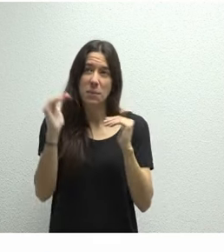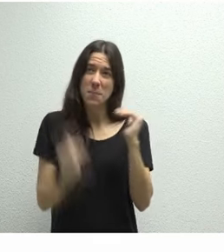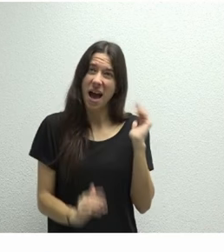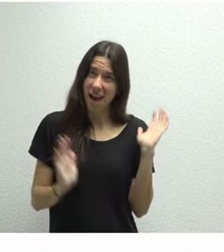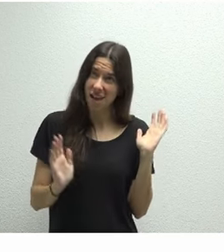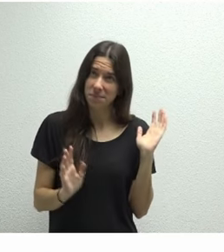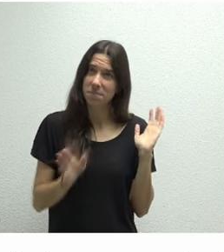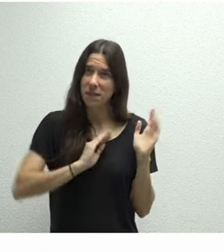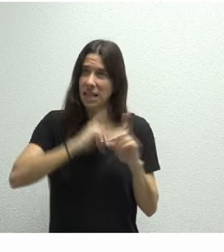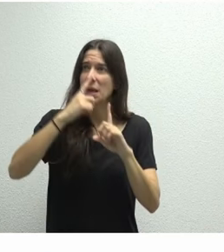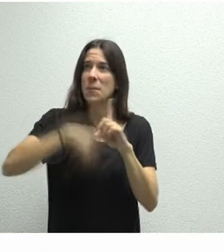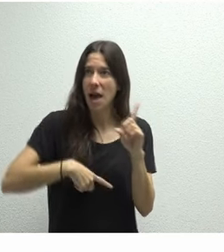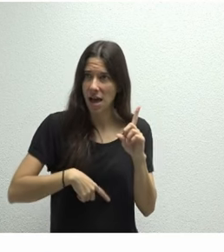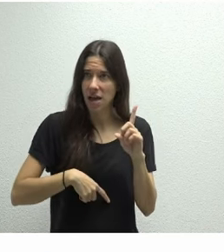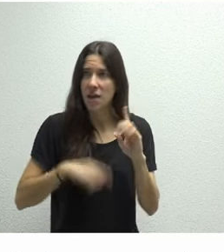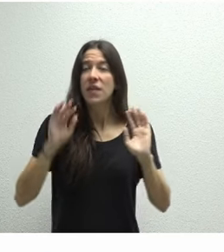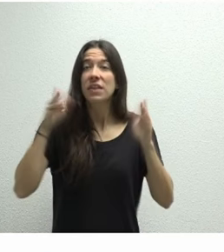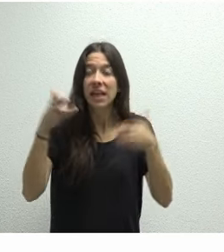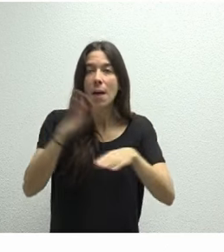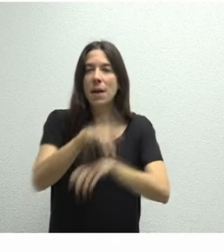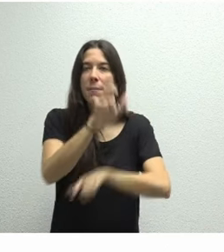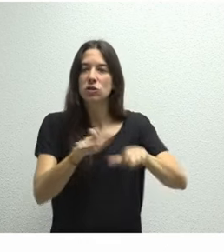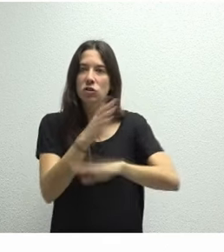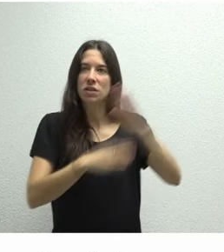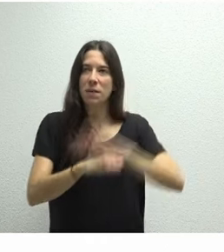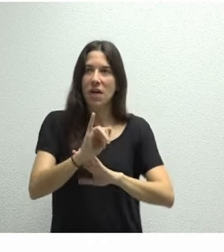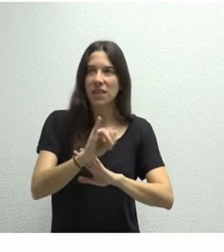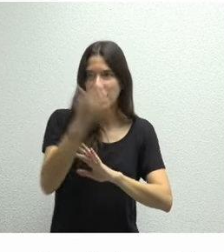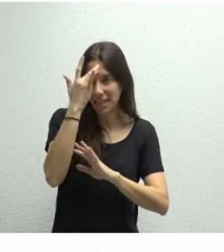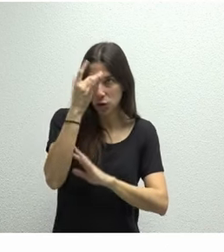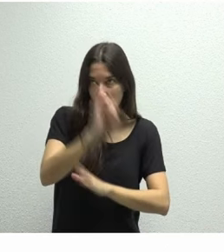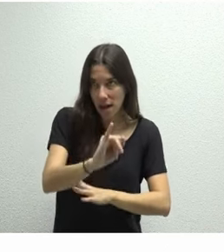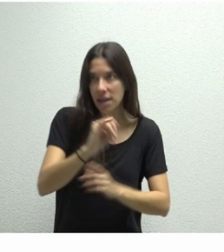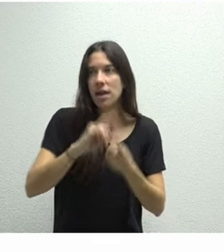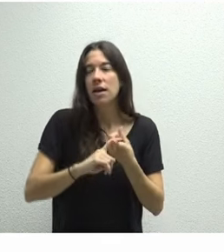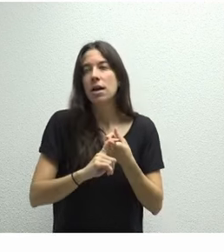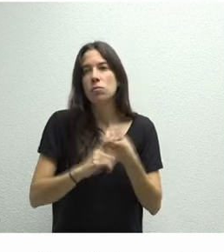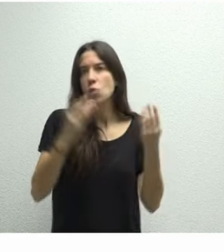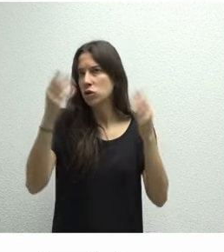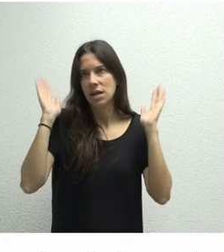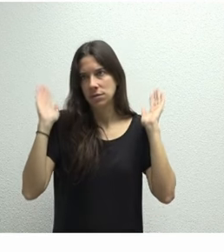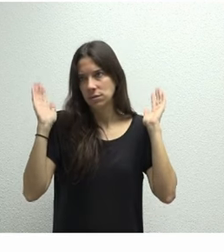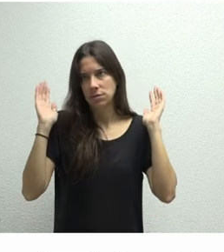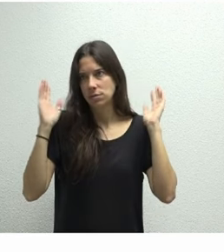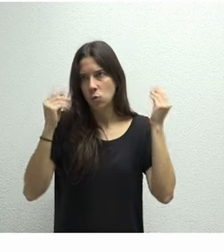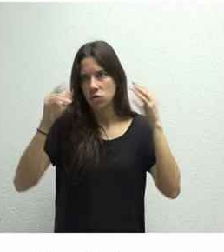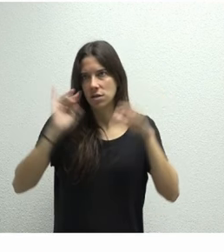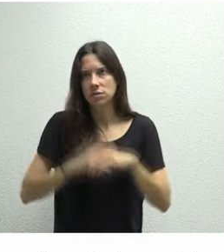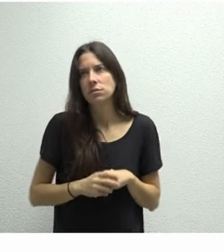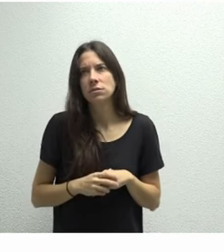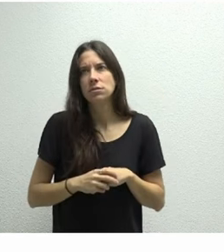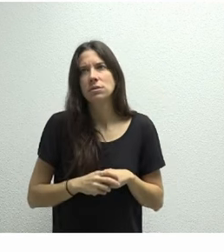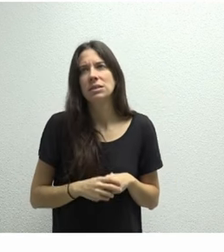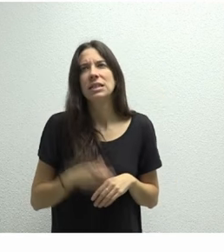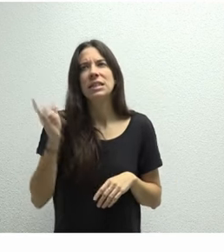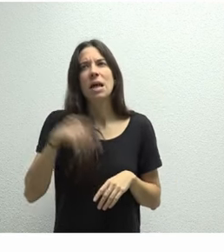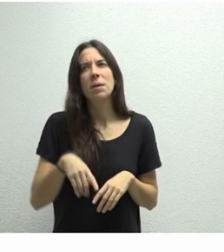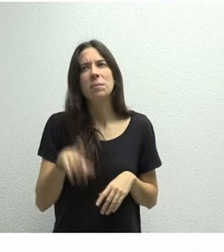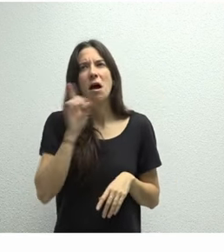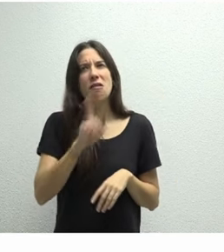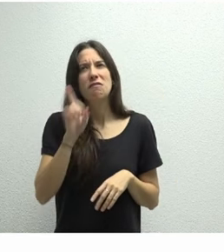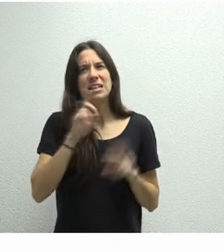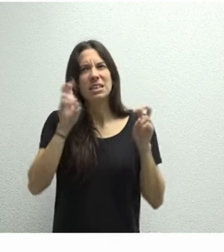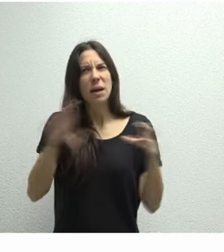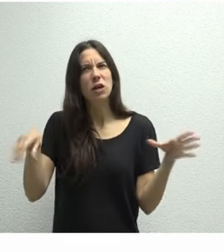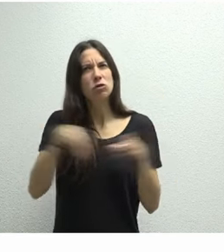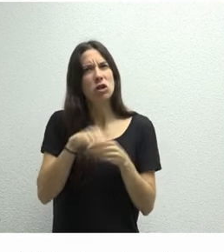enfermedad mental y trastornos de la conducta a las personas con discapacidad intelectual muchas evidentemente no Falsa ilusión de la inclusión en servicios